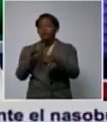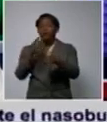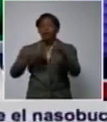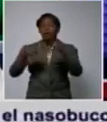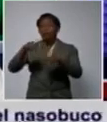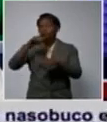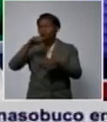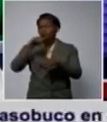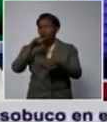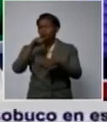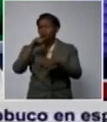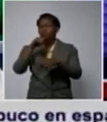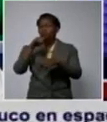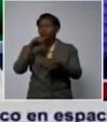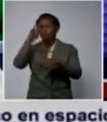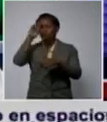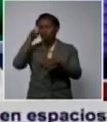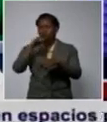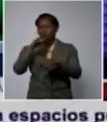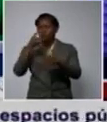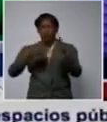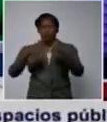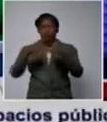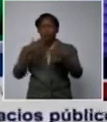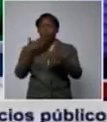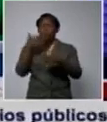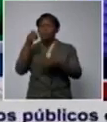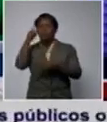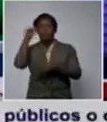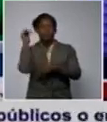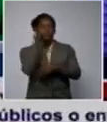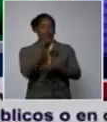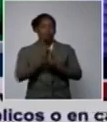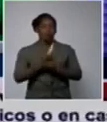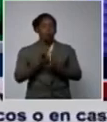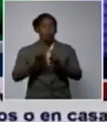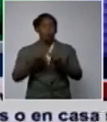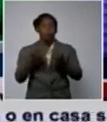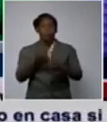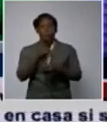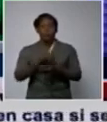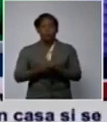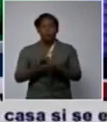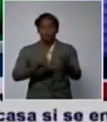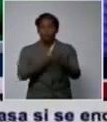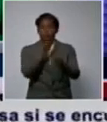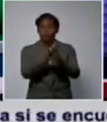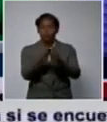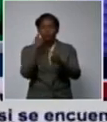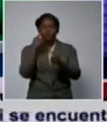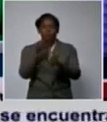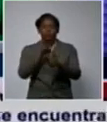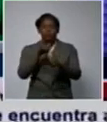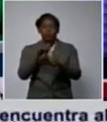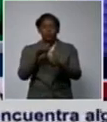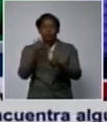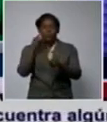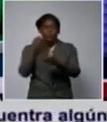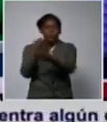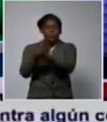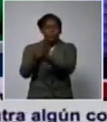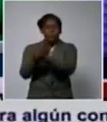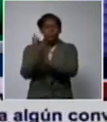bien decimos que la COVID tiene una evolución, sobre todo cuando hay factores de riesgo, que